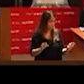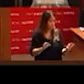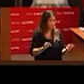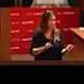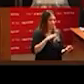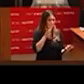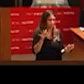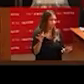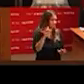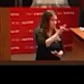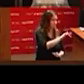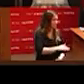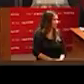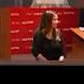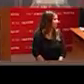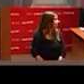paso